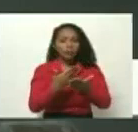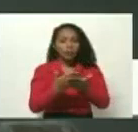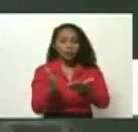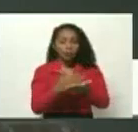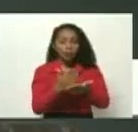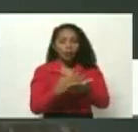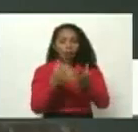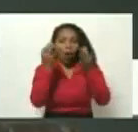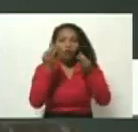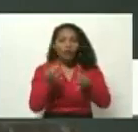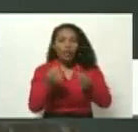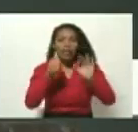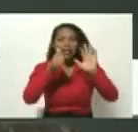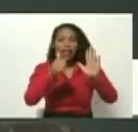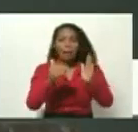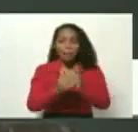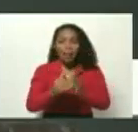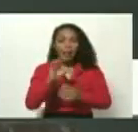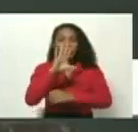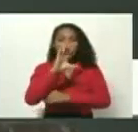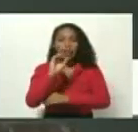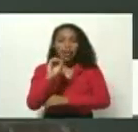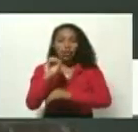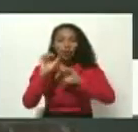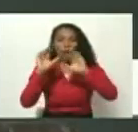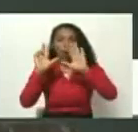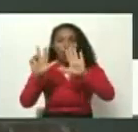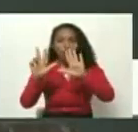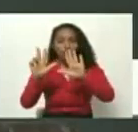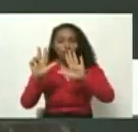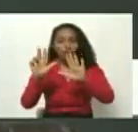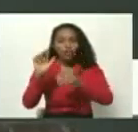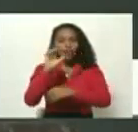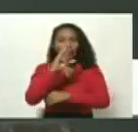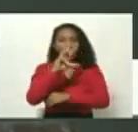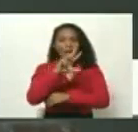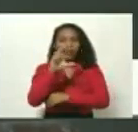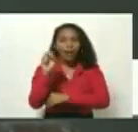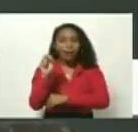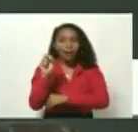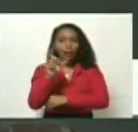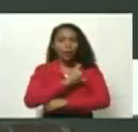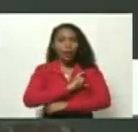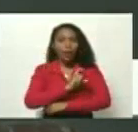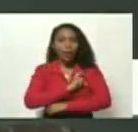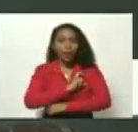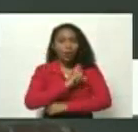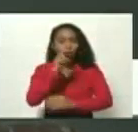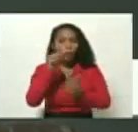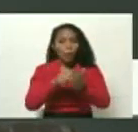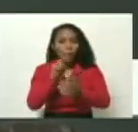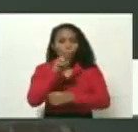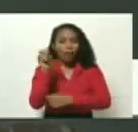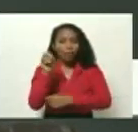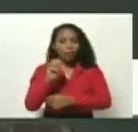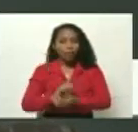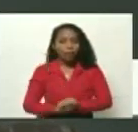Extraordinaria 6508 del 30 de enero de 2020,